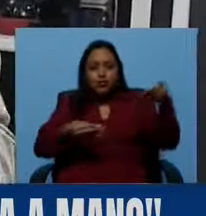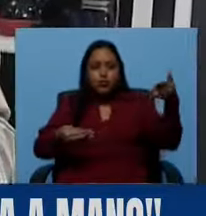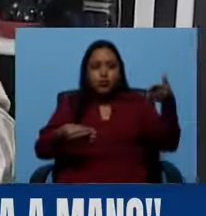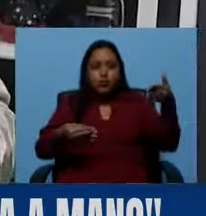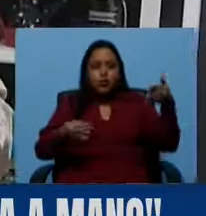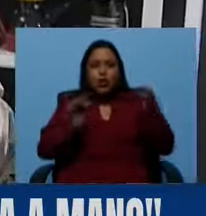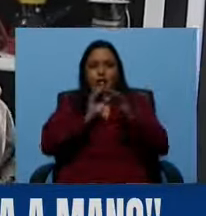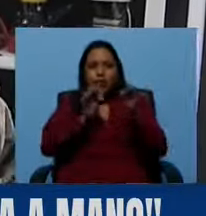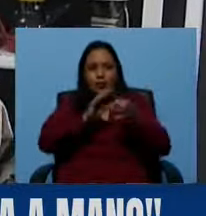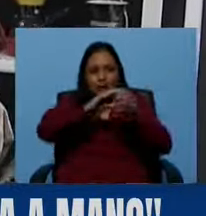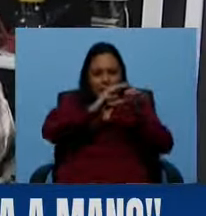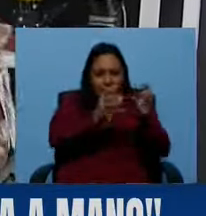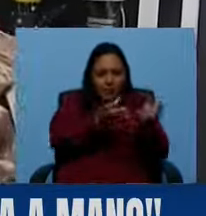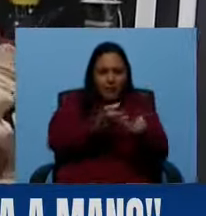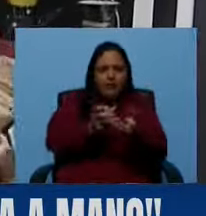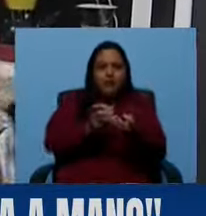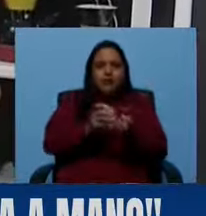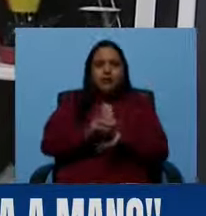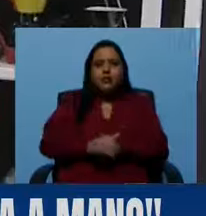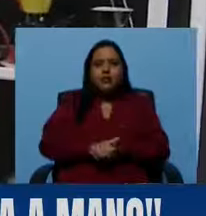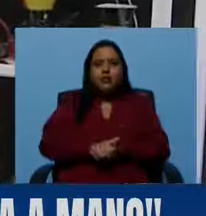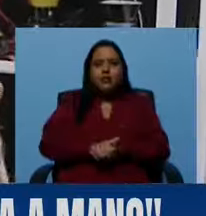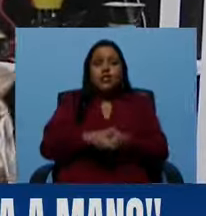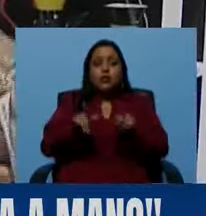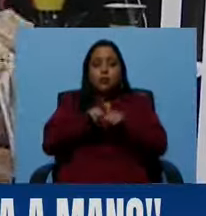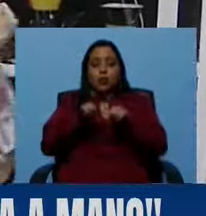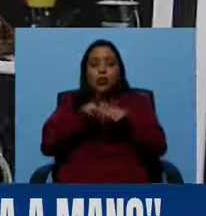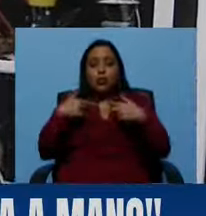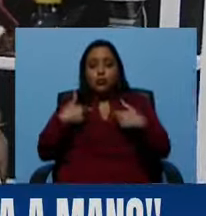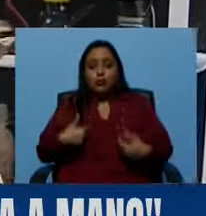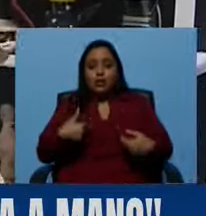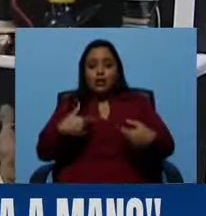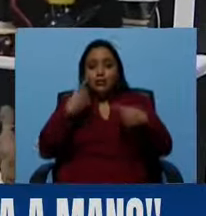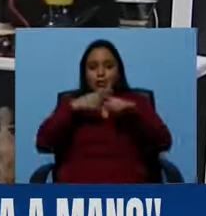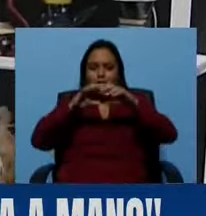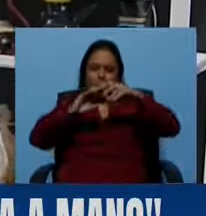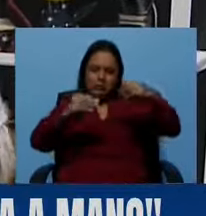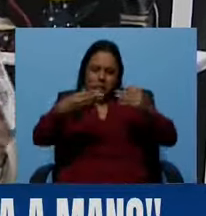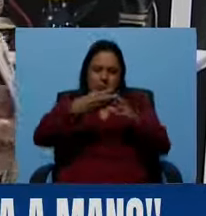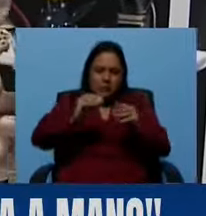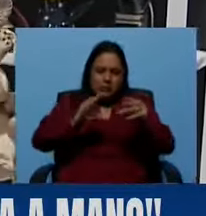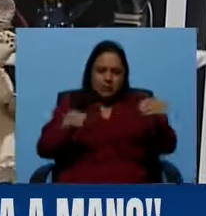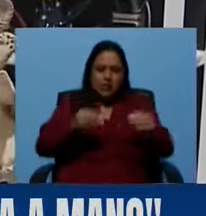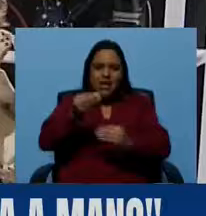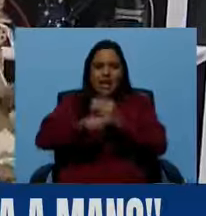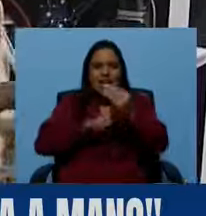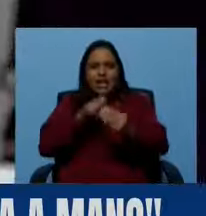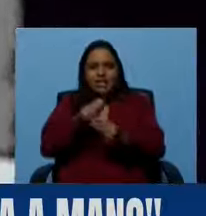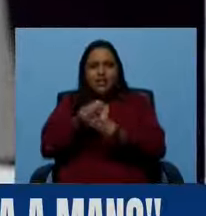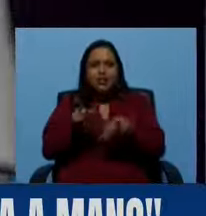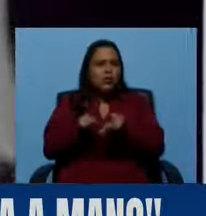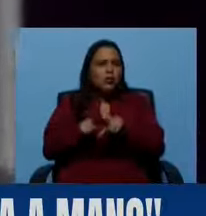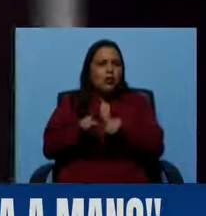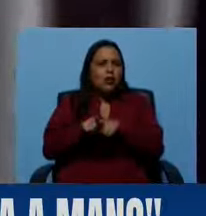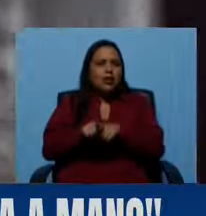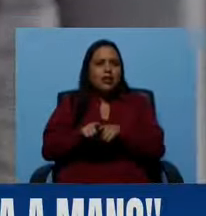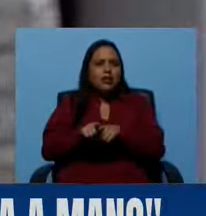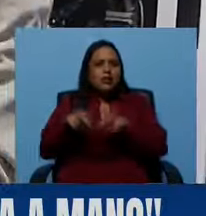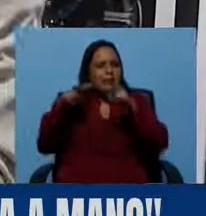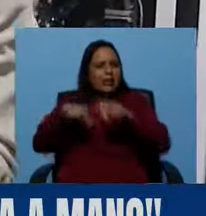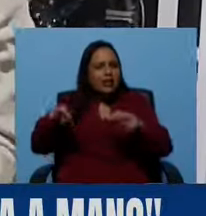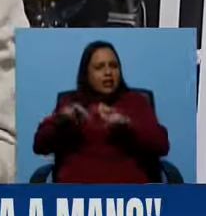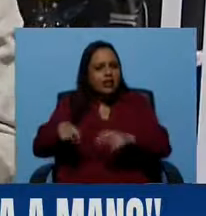antropomorfa de forma humana, ¿verdad?, inspirada en las piezas